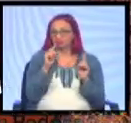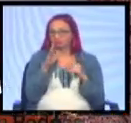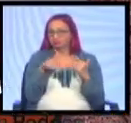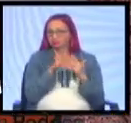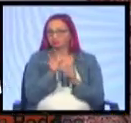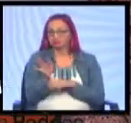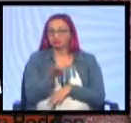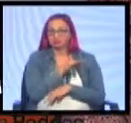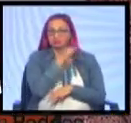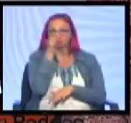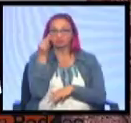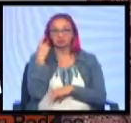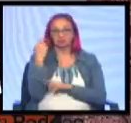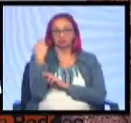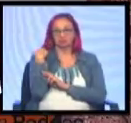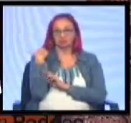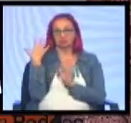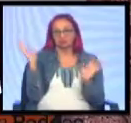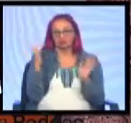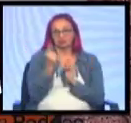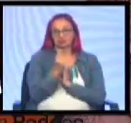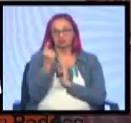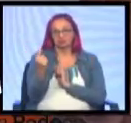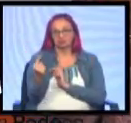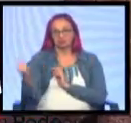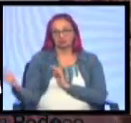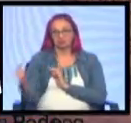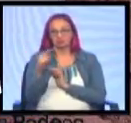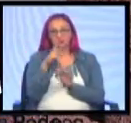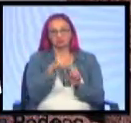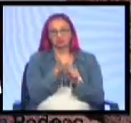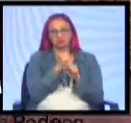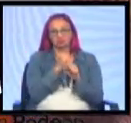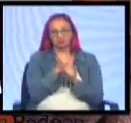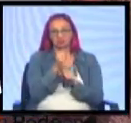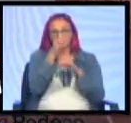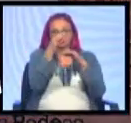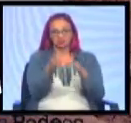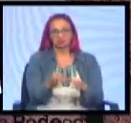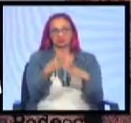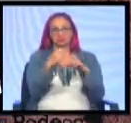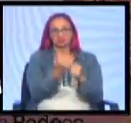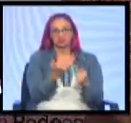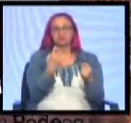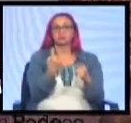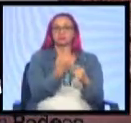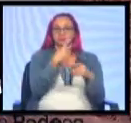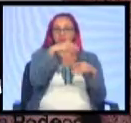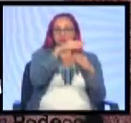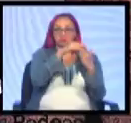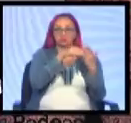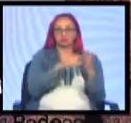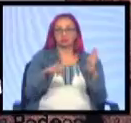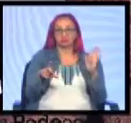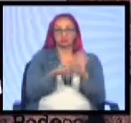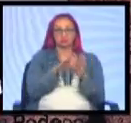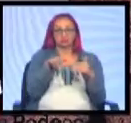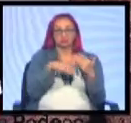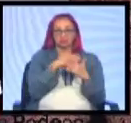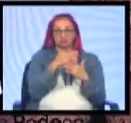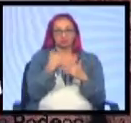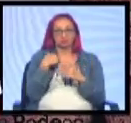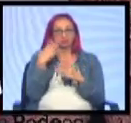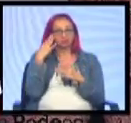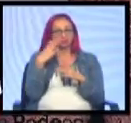todas maneras es una responsabilidad de cada quien hacer un trabajo digno, hacer un trabajo que esté dentro del marco legal, como todas y todos